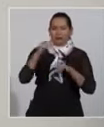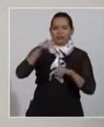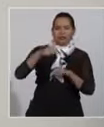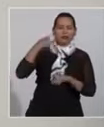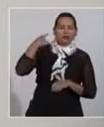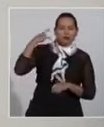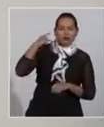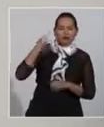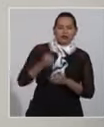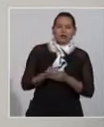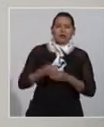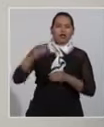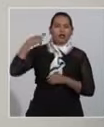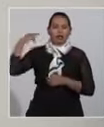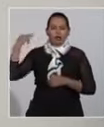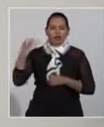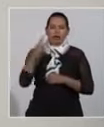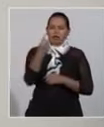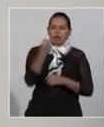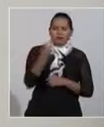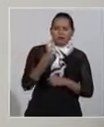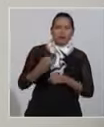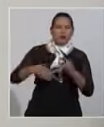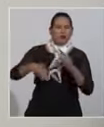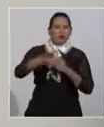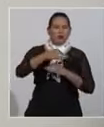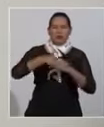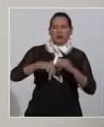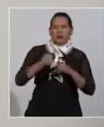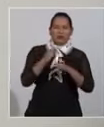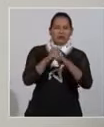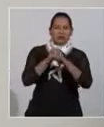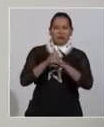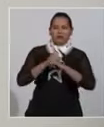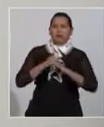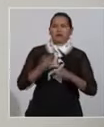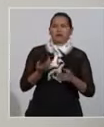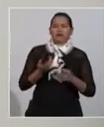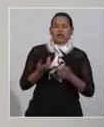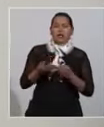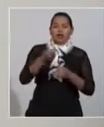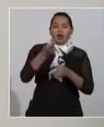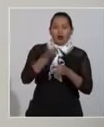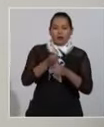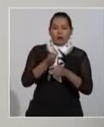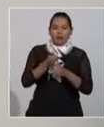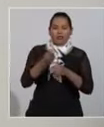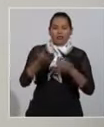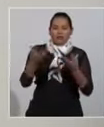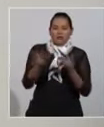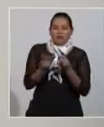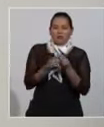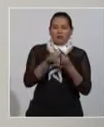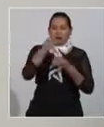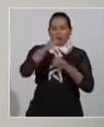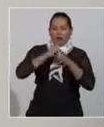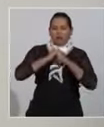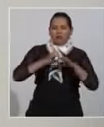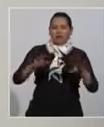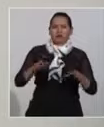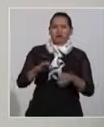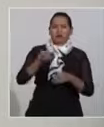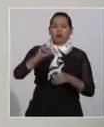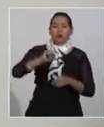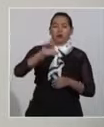televisoras, a las radiodifusoras y a los medios digitales que se han sumado para esta transmisión. En total son 46